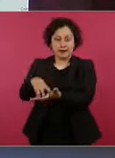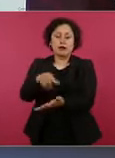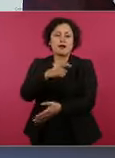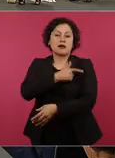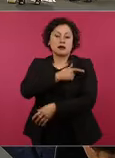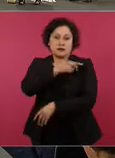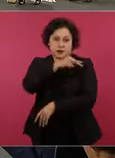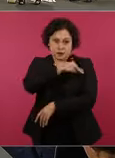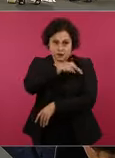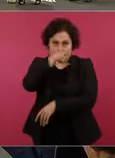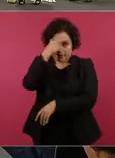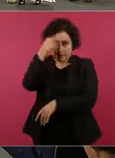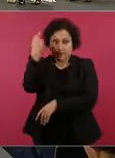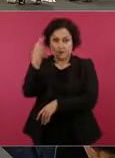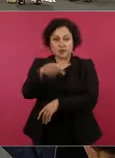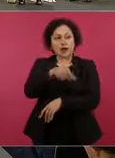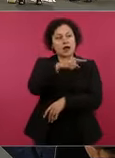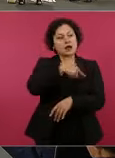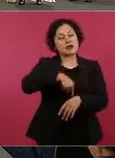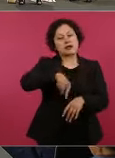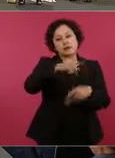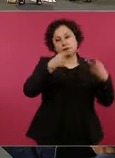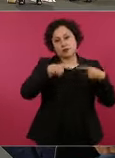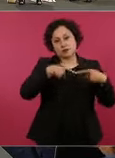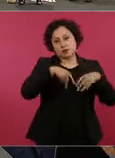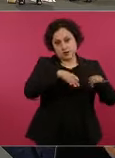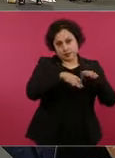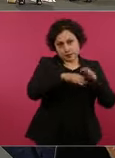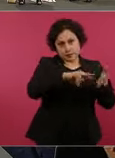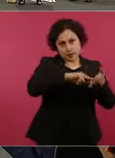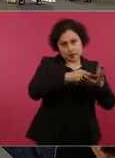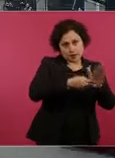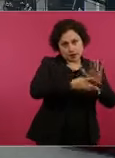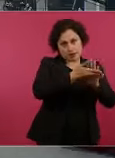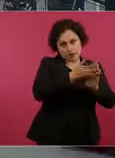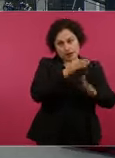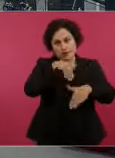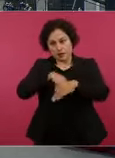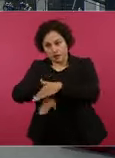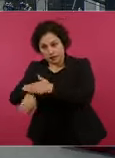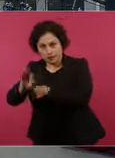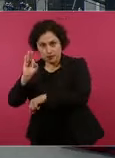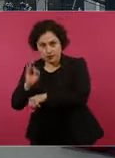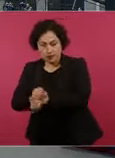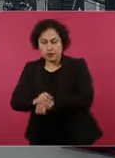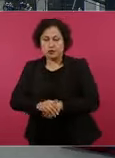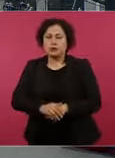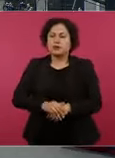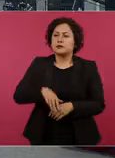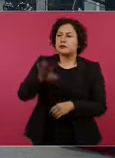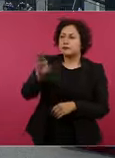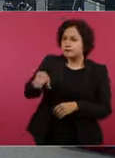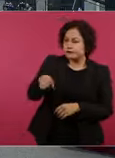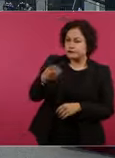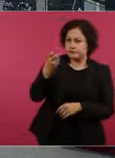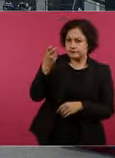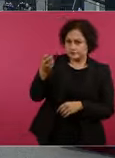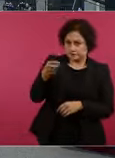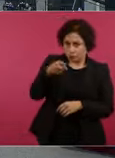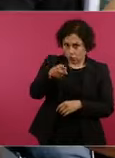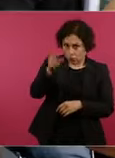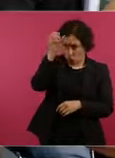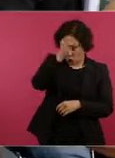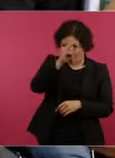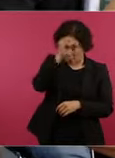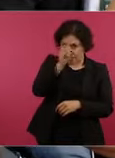civiles y a los trabajadores. O sea, presidente, en este contexto de la disputa de los grupos, ¿usted considera que no estuvo en riesgo